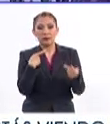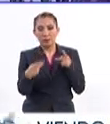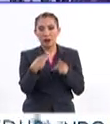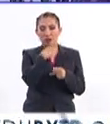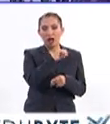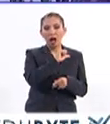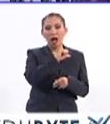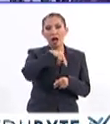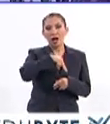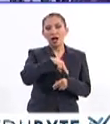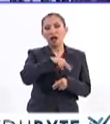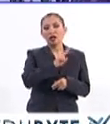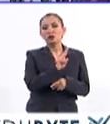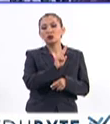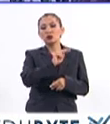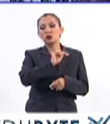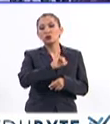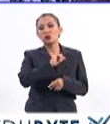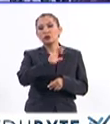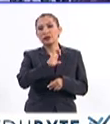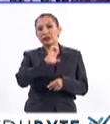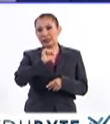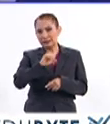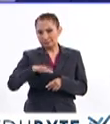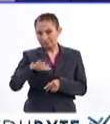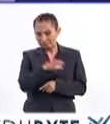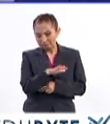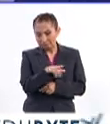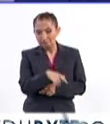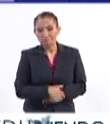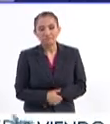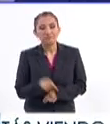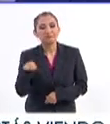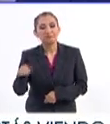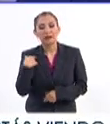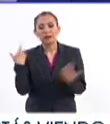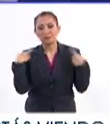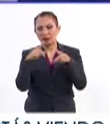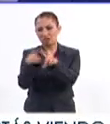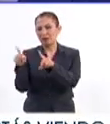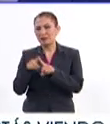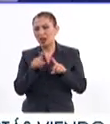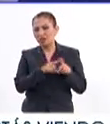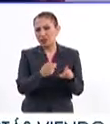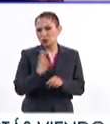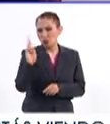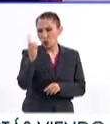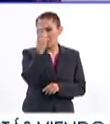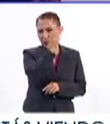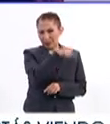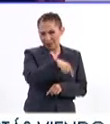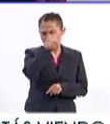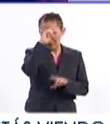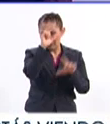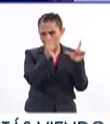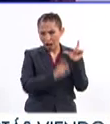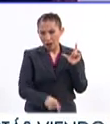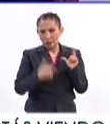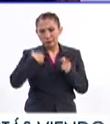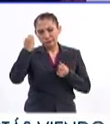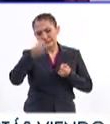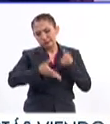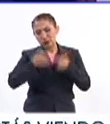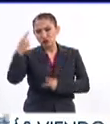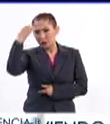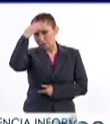organizado por la Asociación Nacional de Universidades e Instituciones de Educación Superior, representantes de distintas casas de estudio del país compartieron